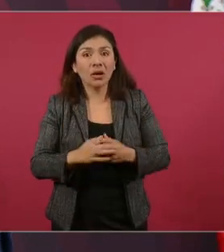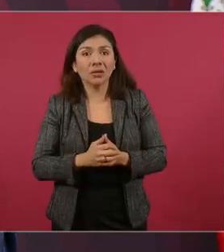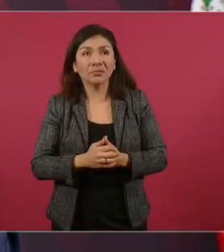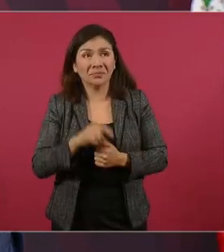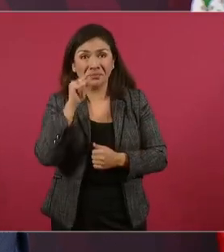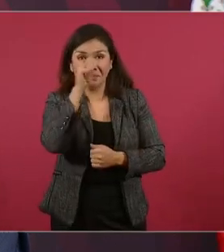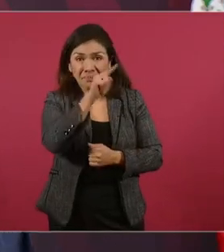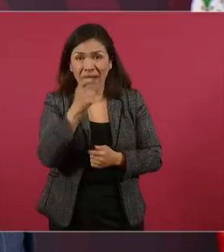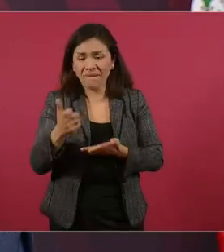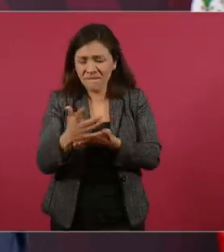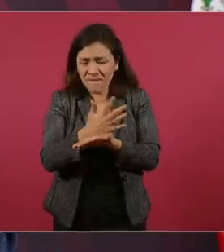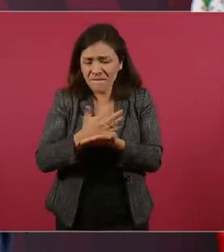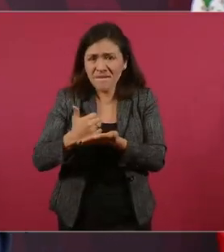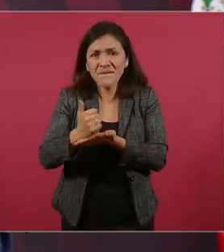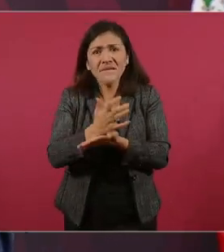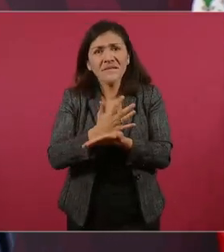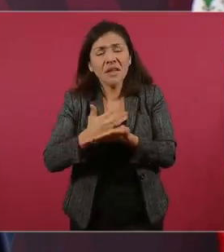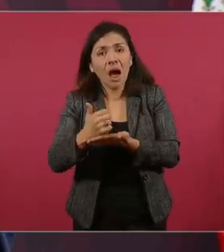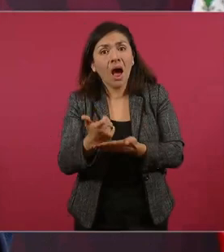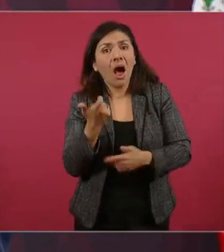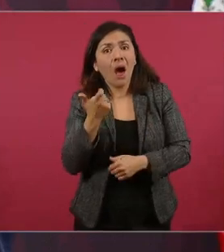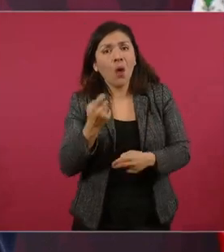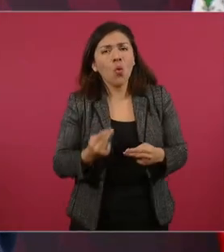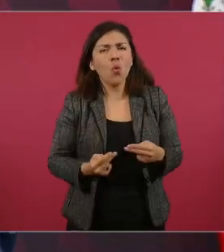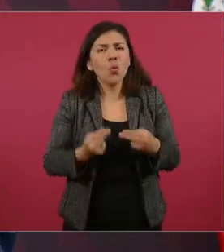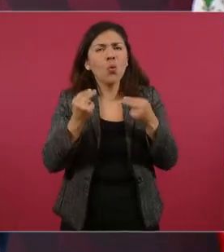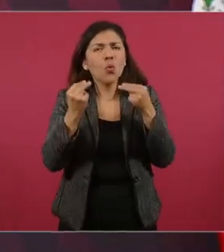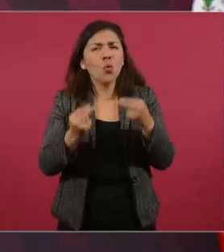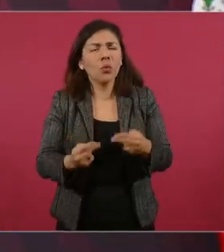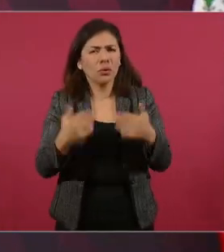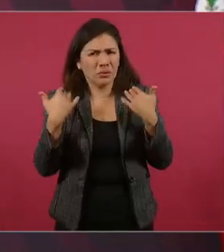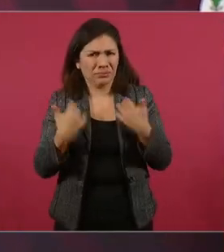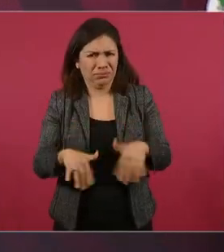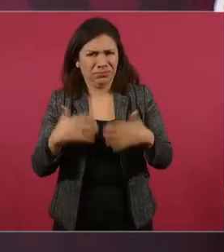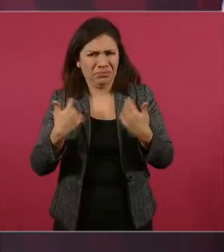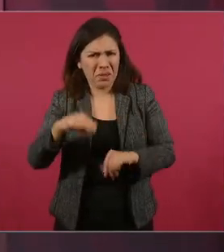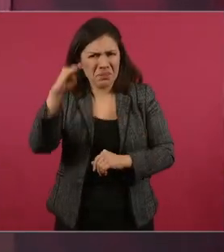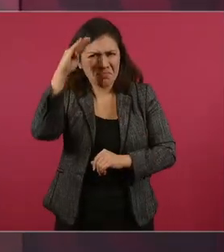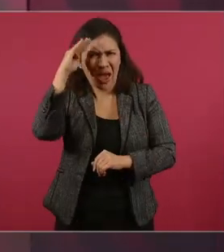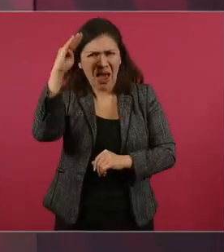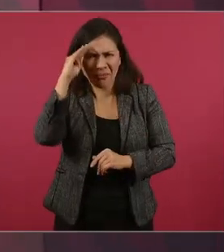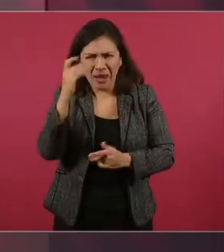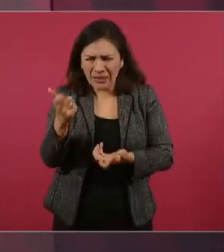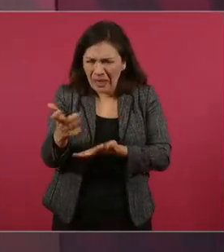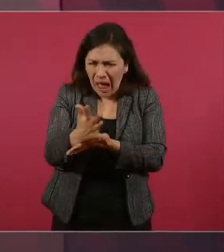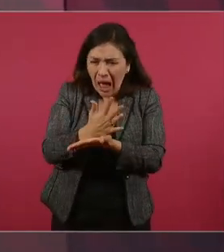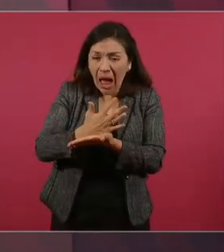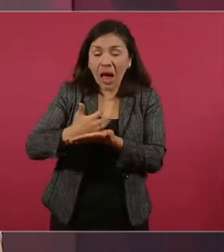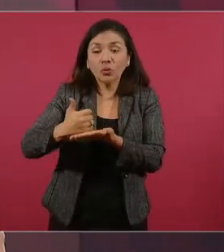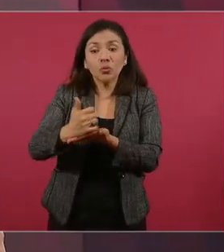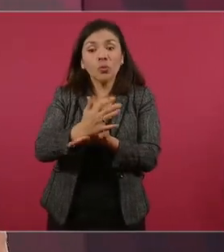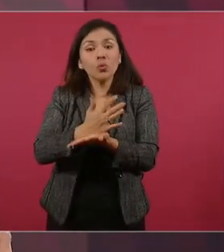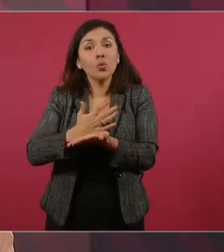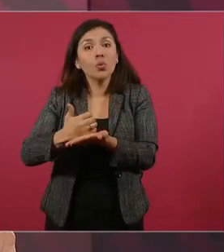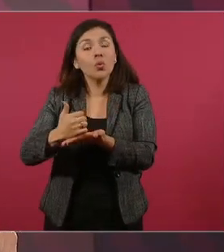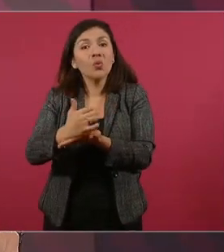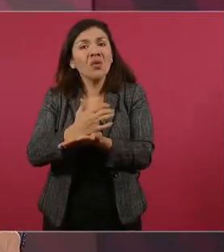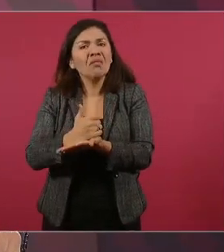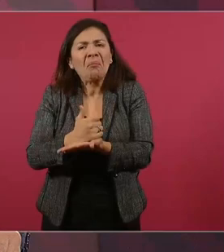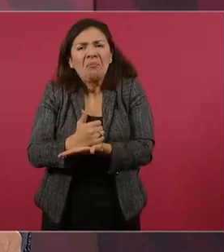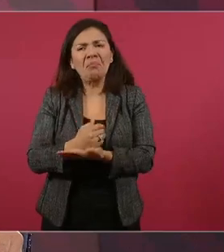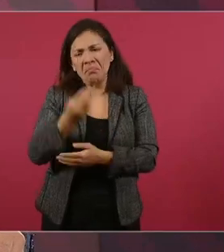Ganaron dinero, pero a raudales, no les